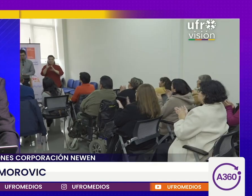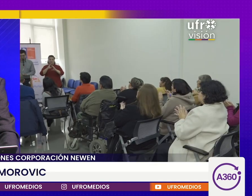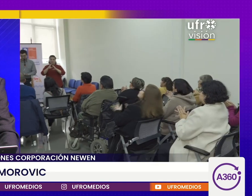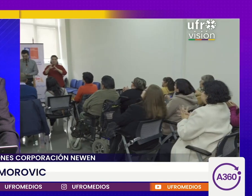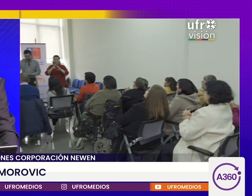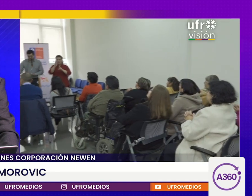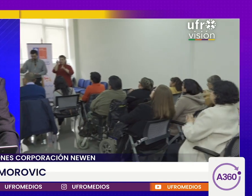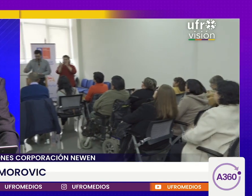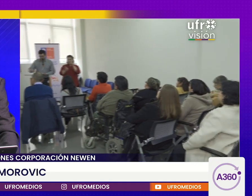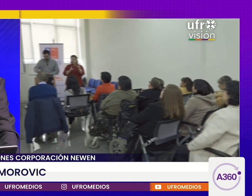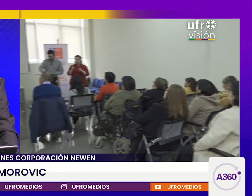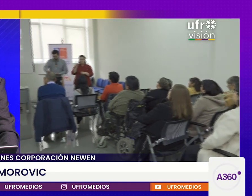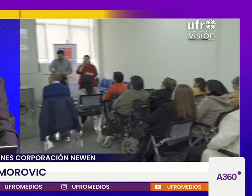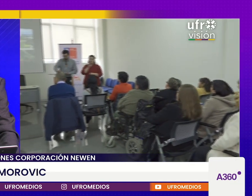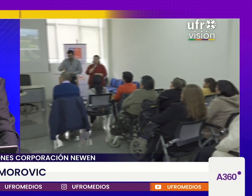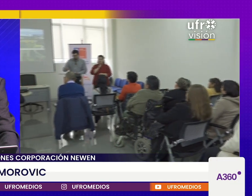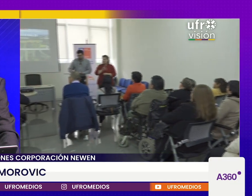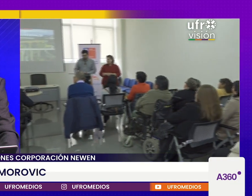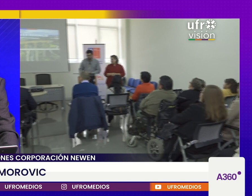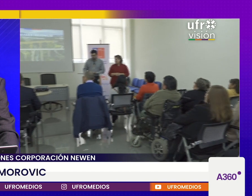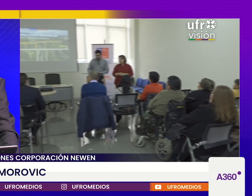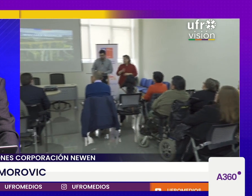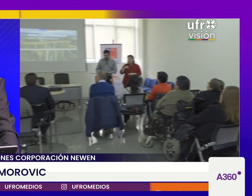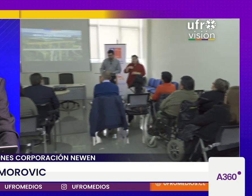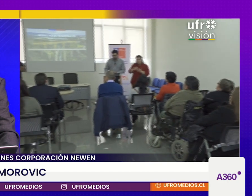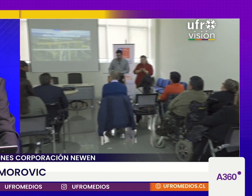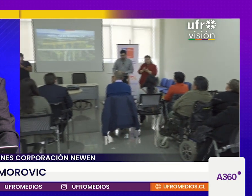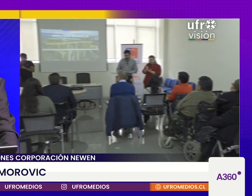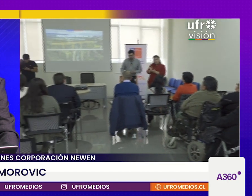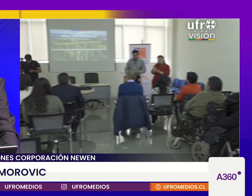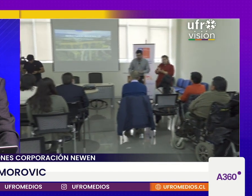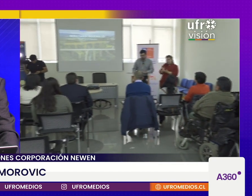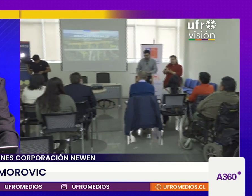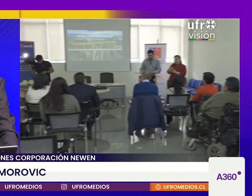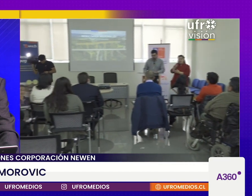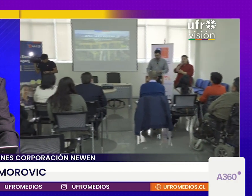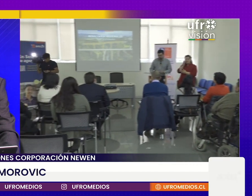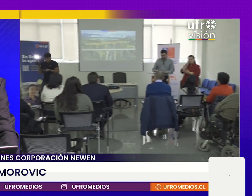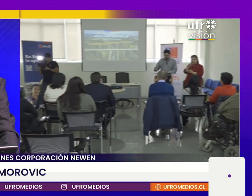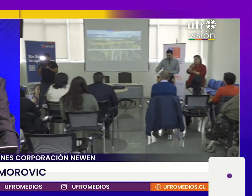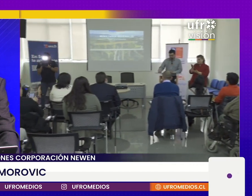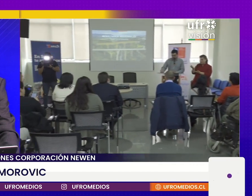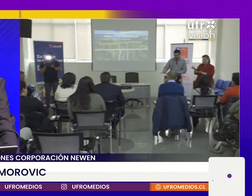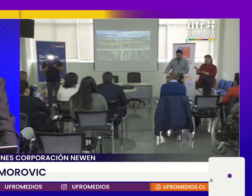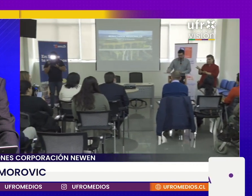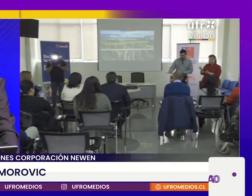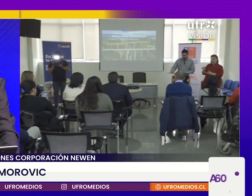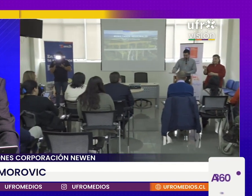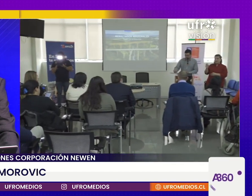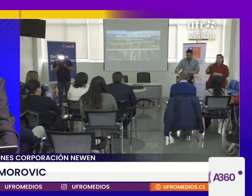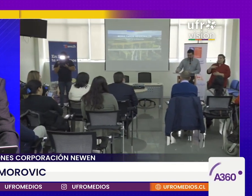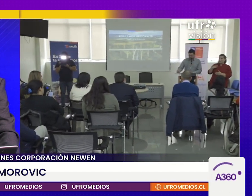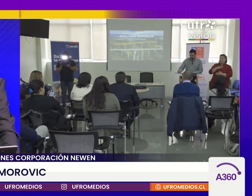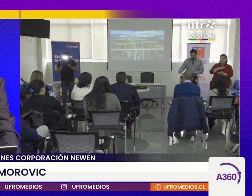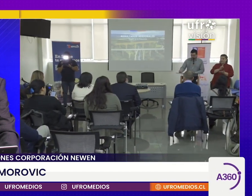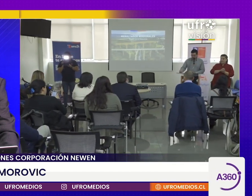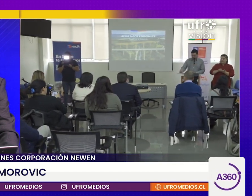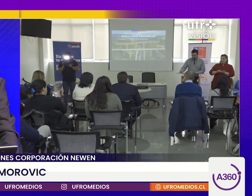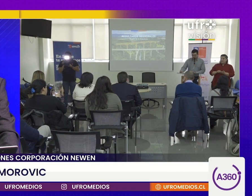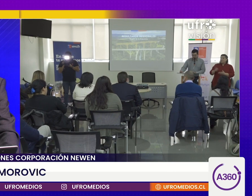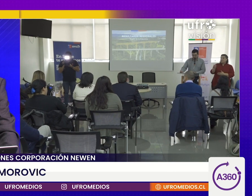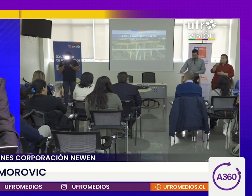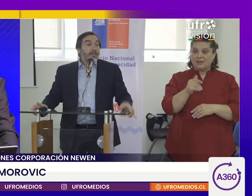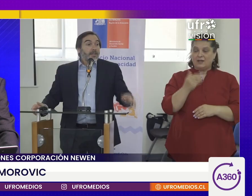el tema de que se incorpore. Sabemos que es un tema legislativo, el bono invierno para las personas que están en situación de postrada.